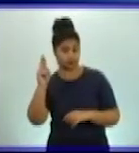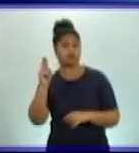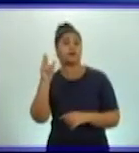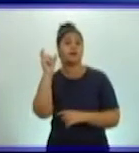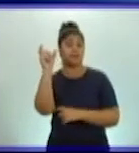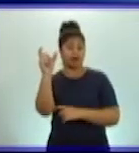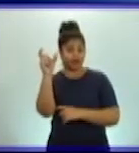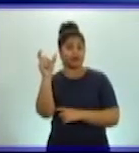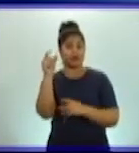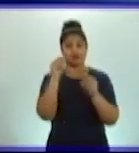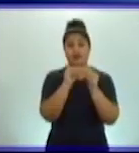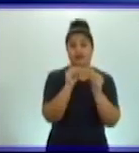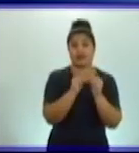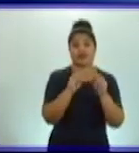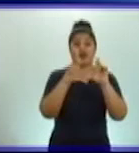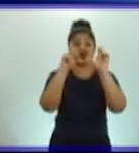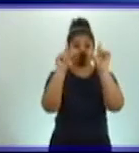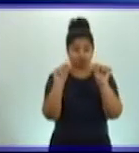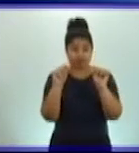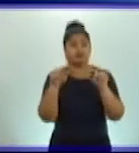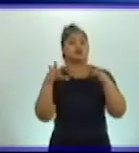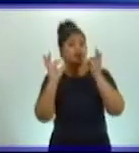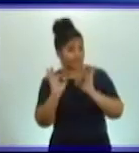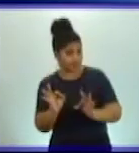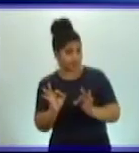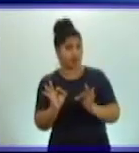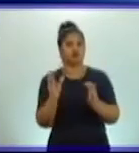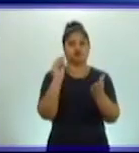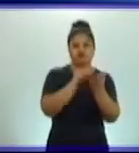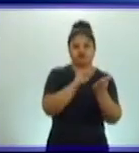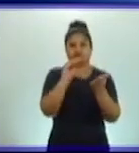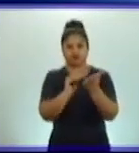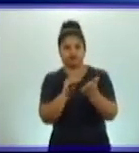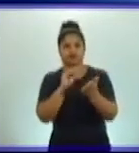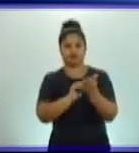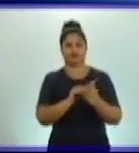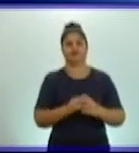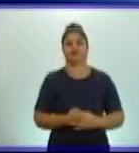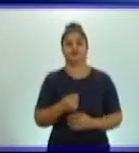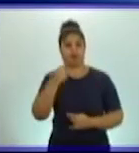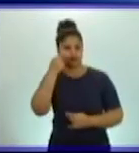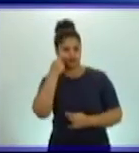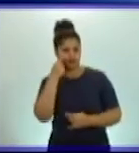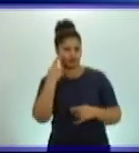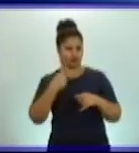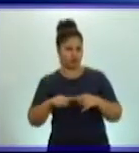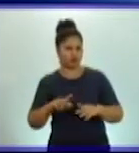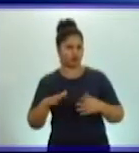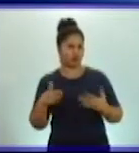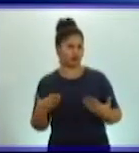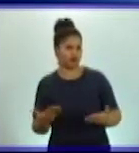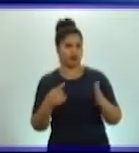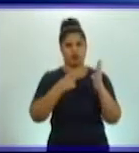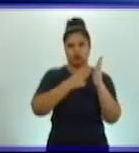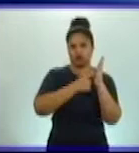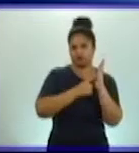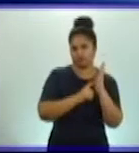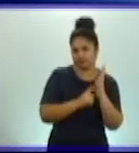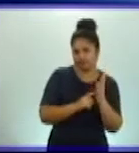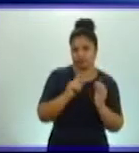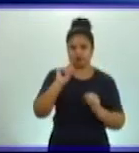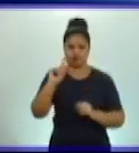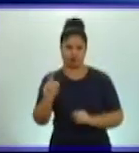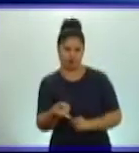estructuras gramaticales, por eso tiene especiales usos de puntuación, porque también todo esto tiene una